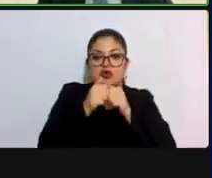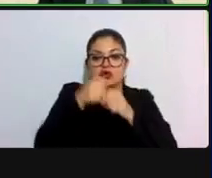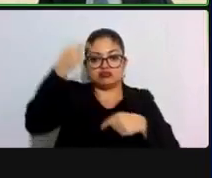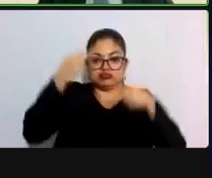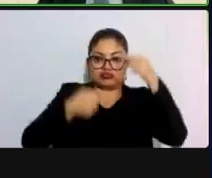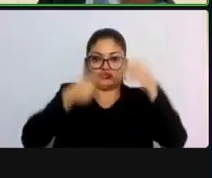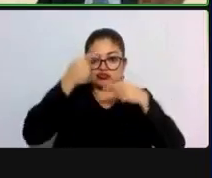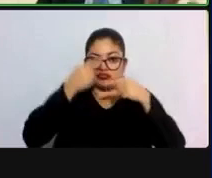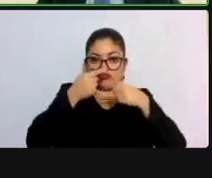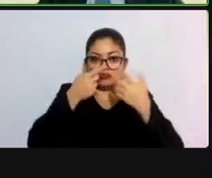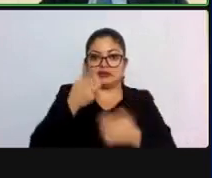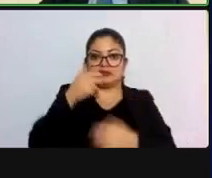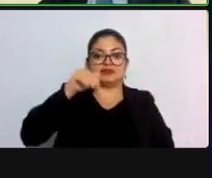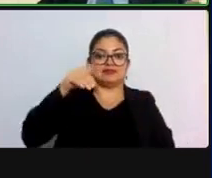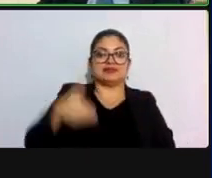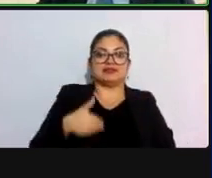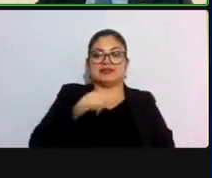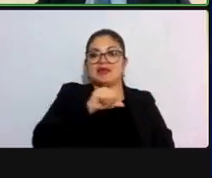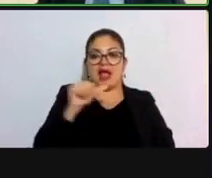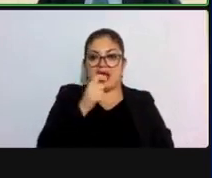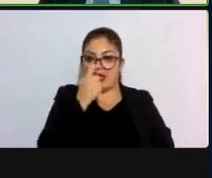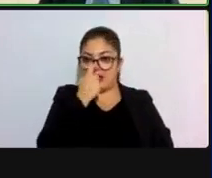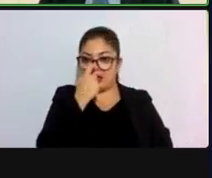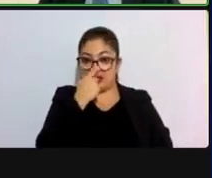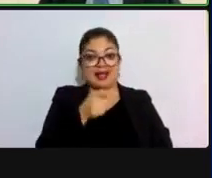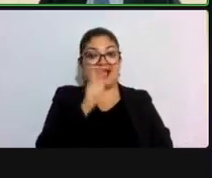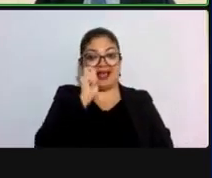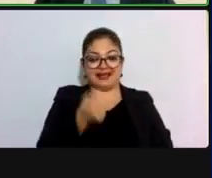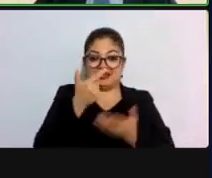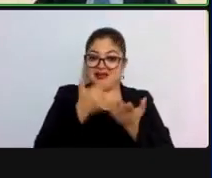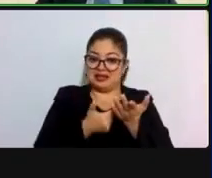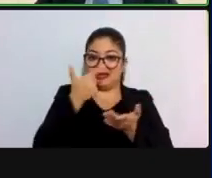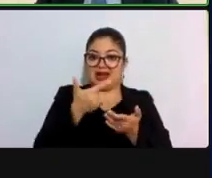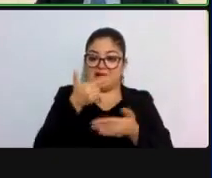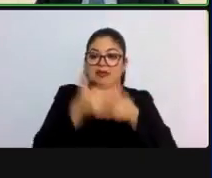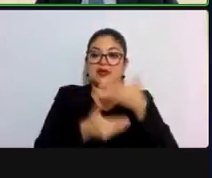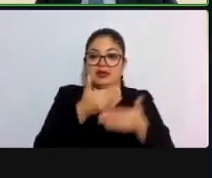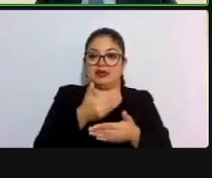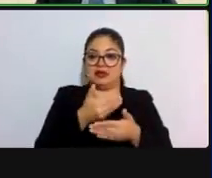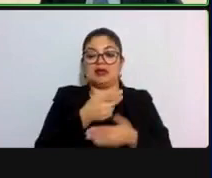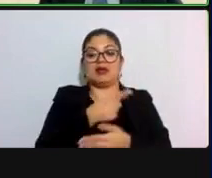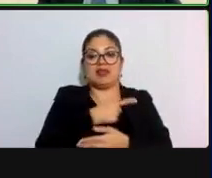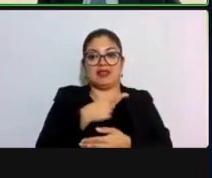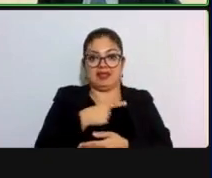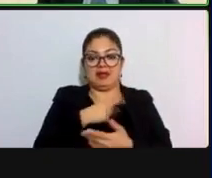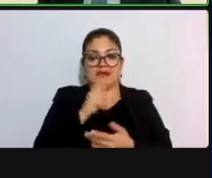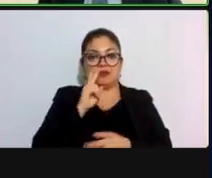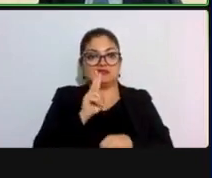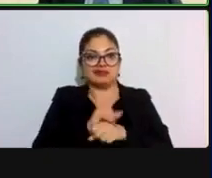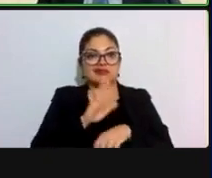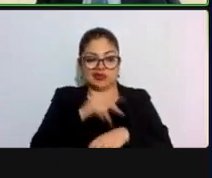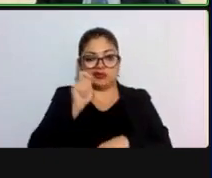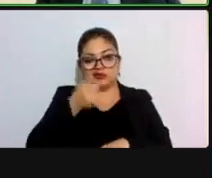estas situaciones de gravedad progresiva que pueden ser sumamente severas. En su